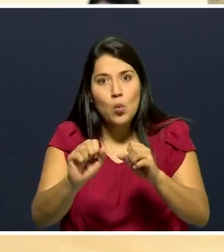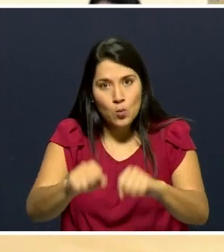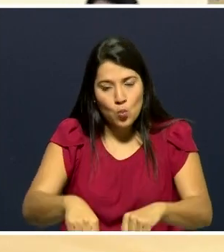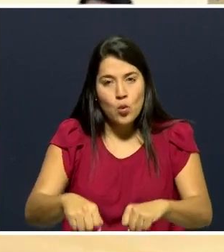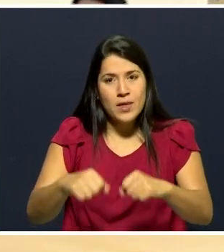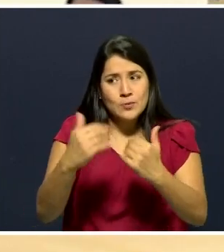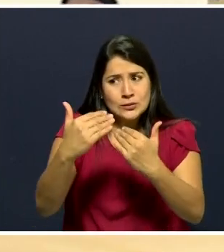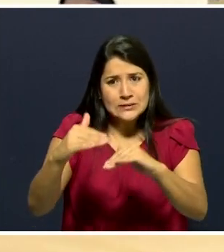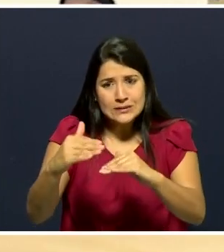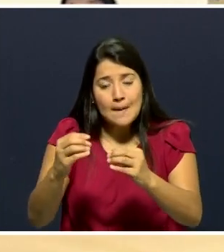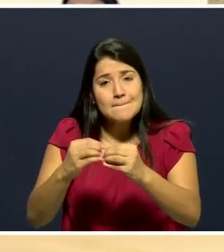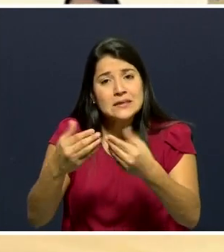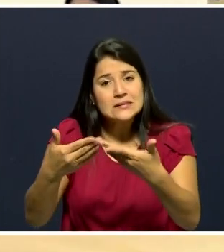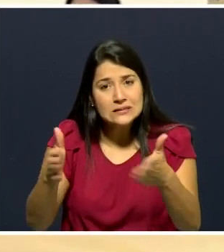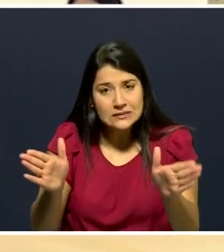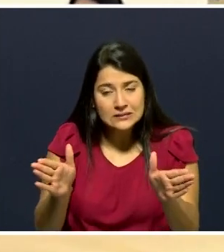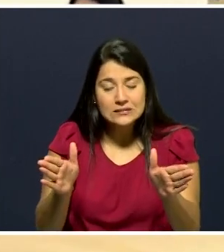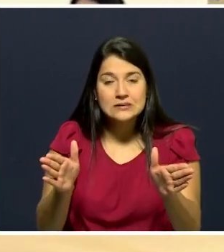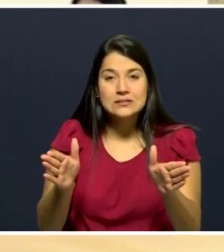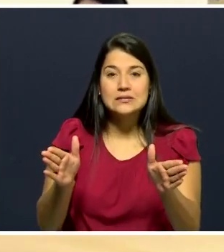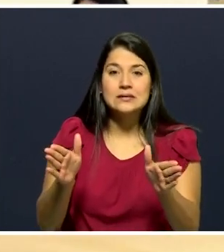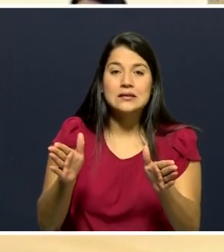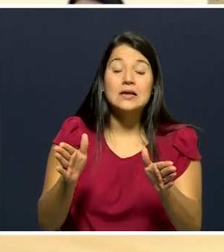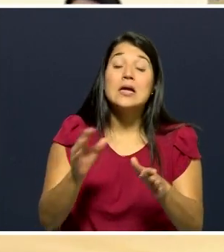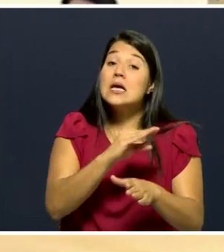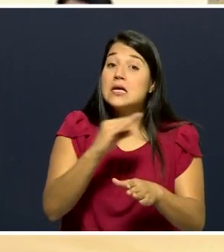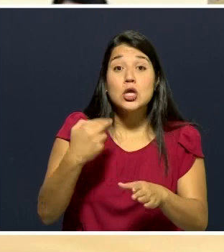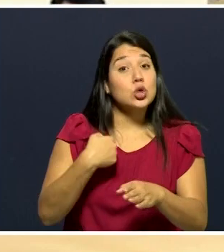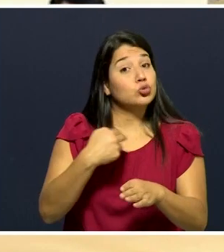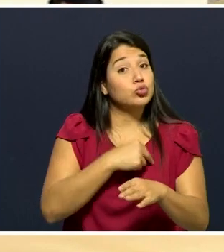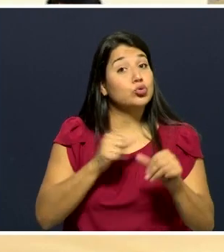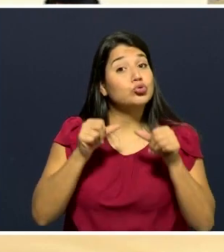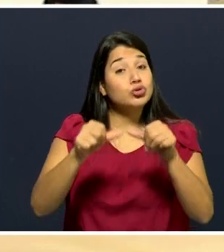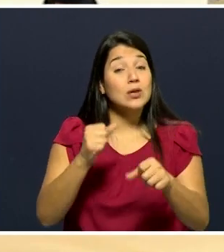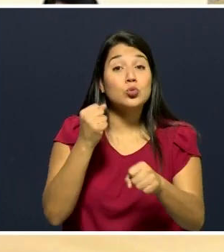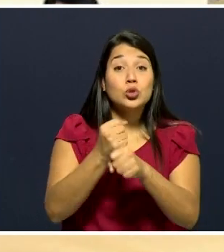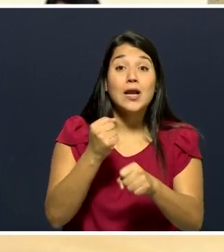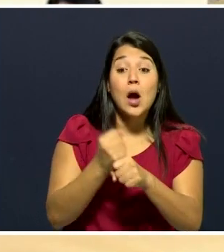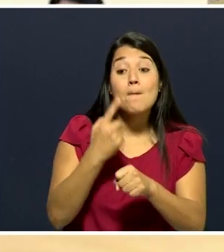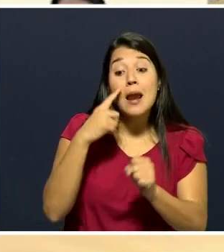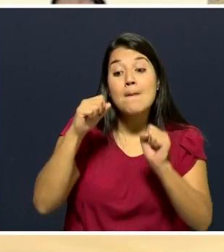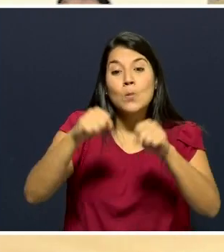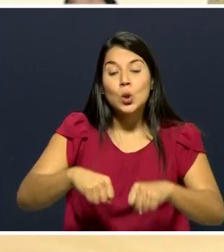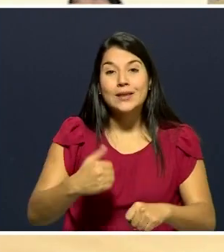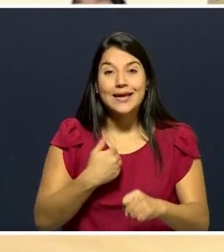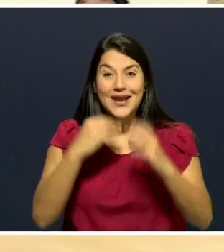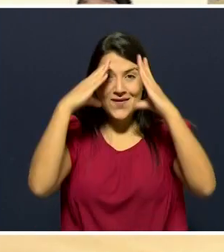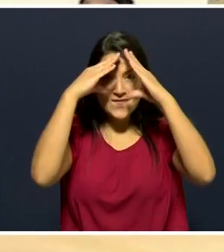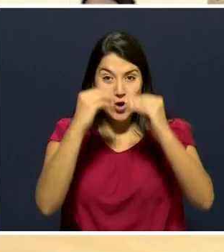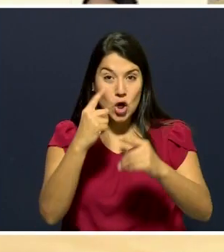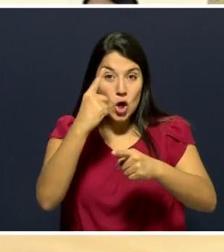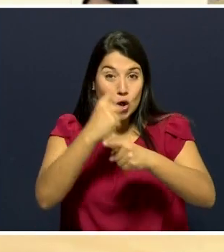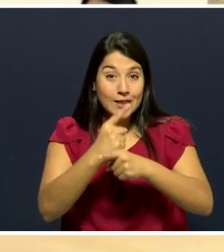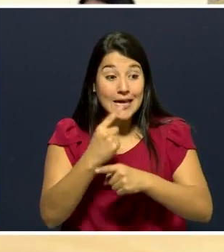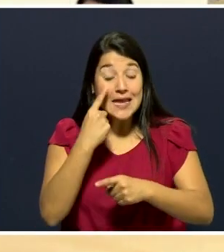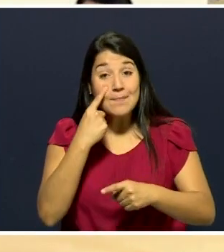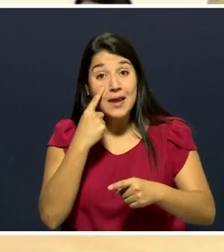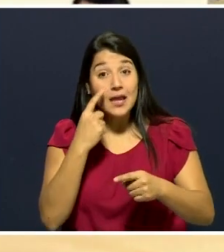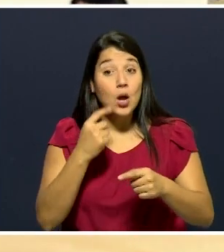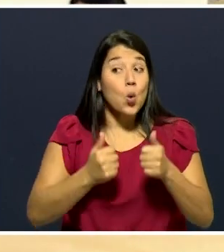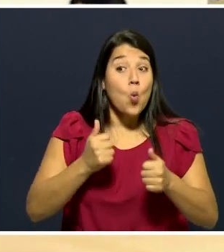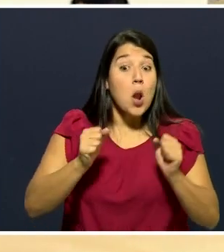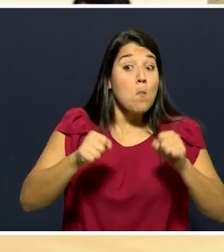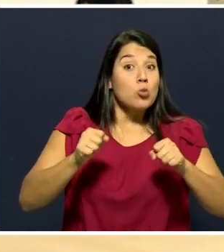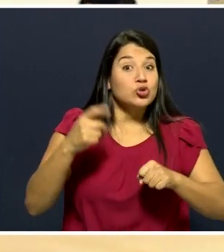nacional, y en ese sentido vamos a seguir trabajando para tener los datos correctos y ver el riesgo que pudiésemos tener